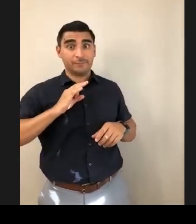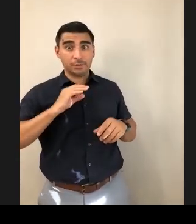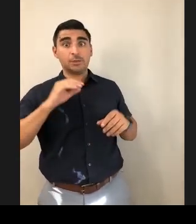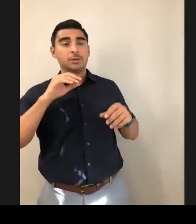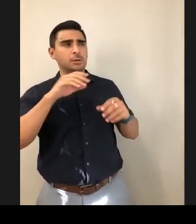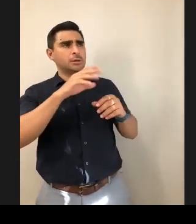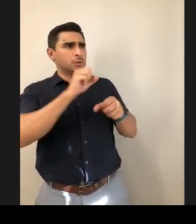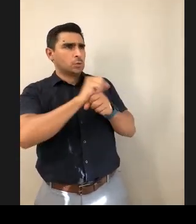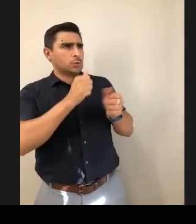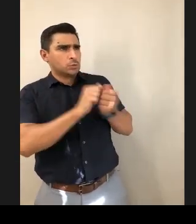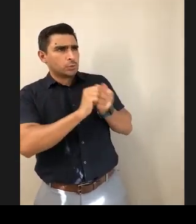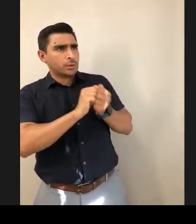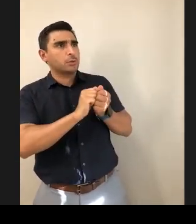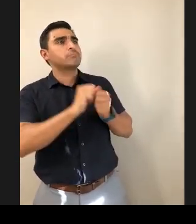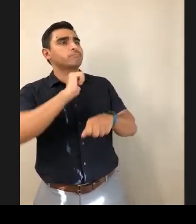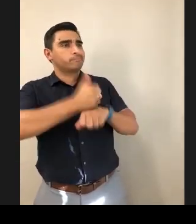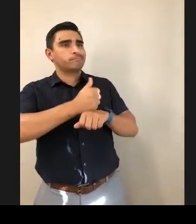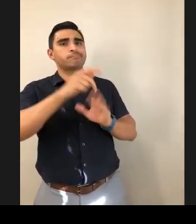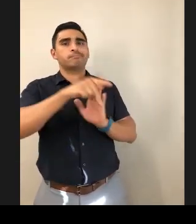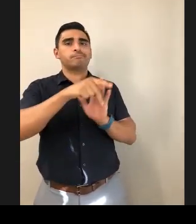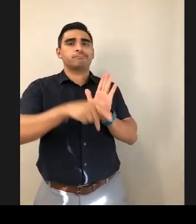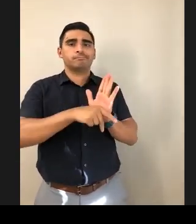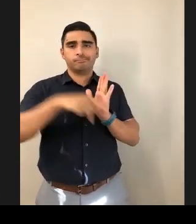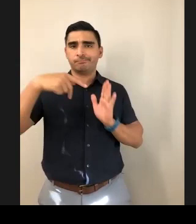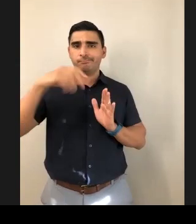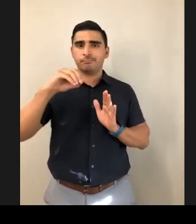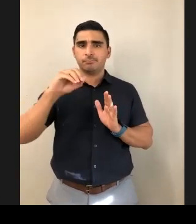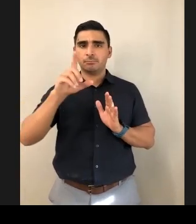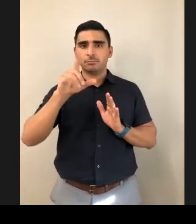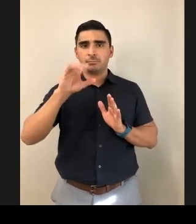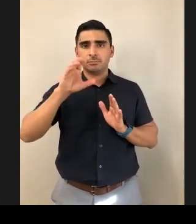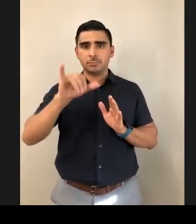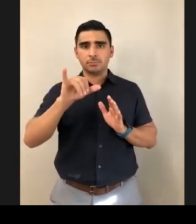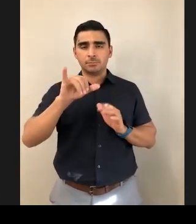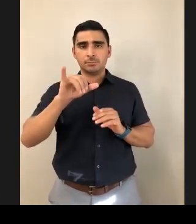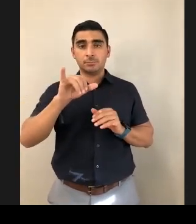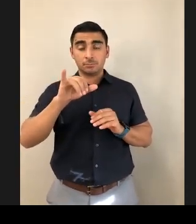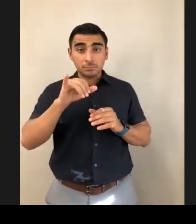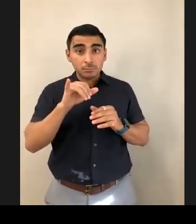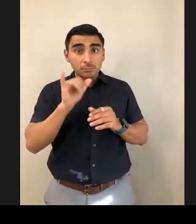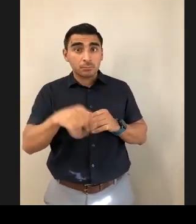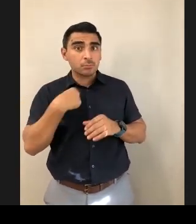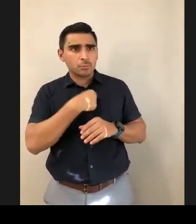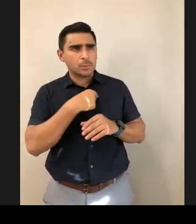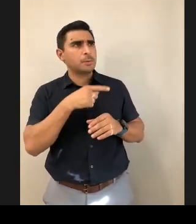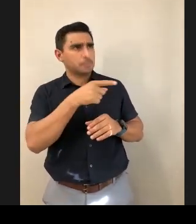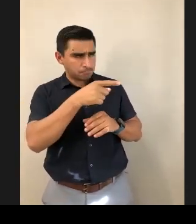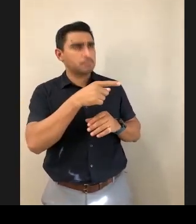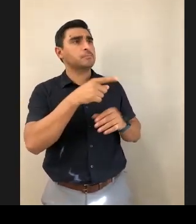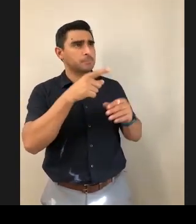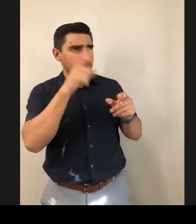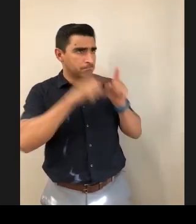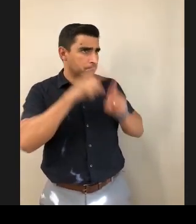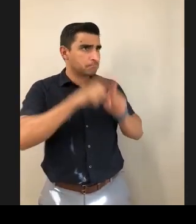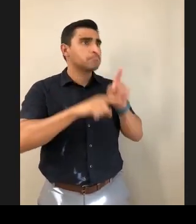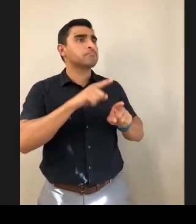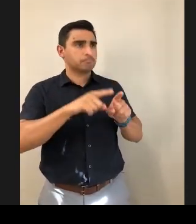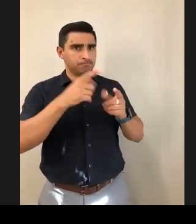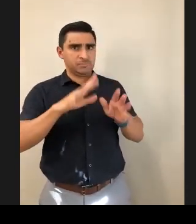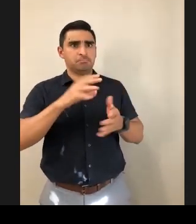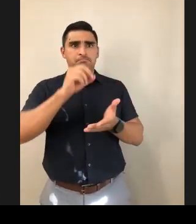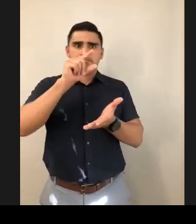ponen políticas para asegurarnos que al menos en